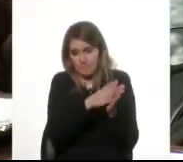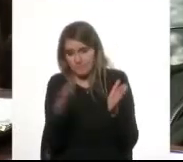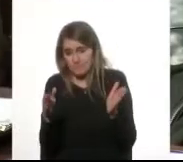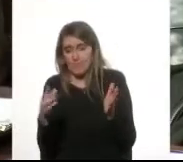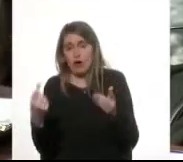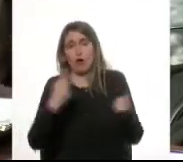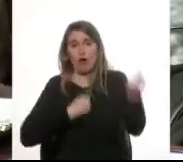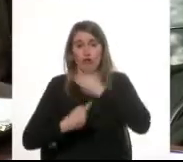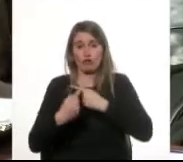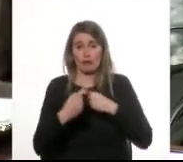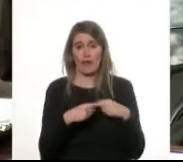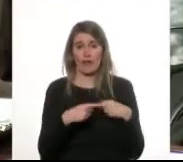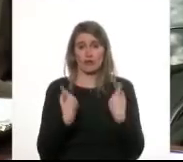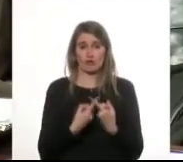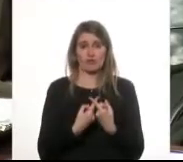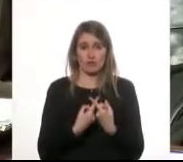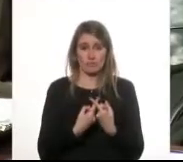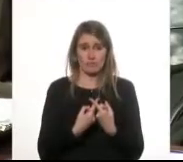nosotros,